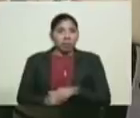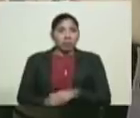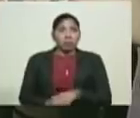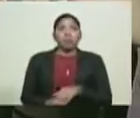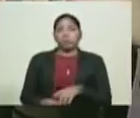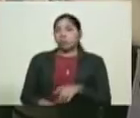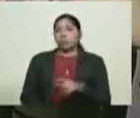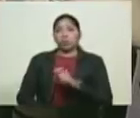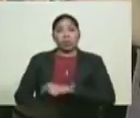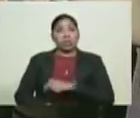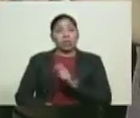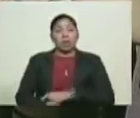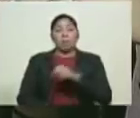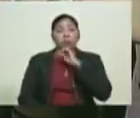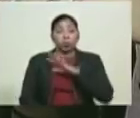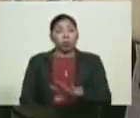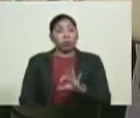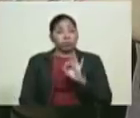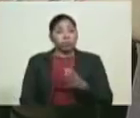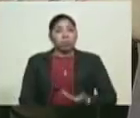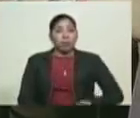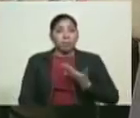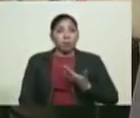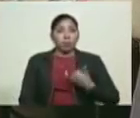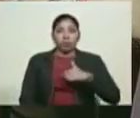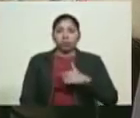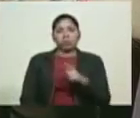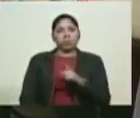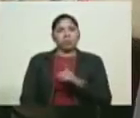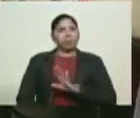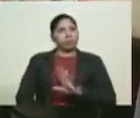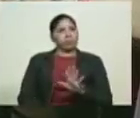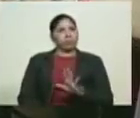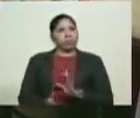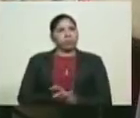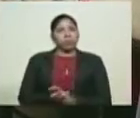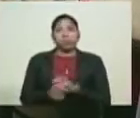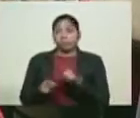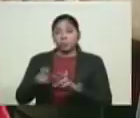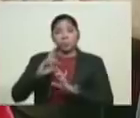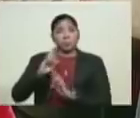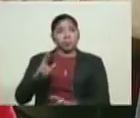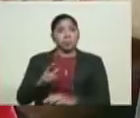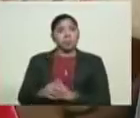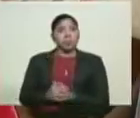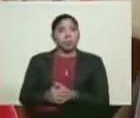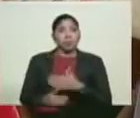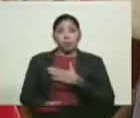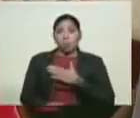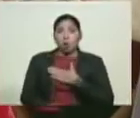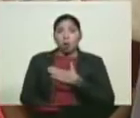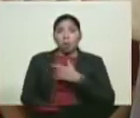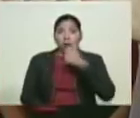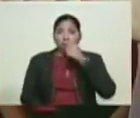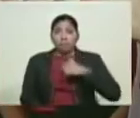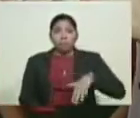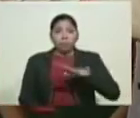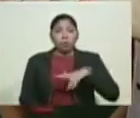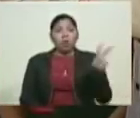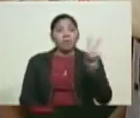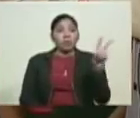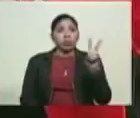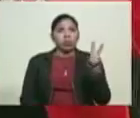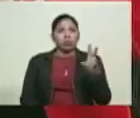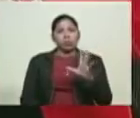exige el momento histórico. Nosotros, es la respuesta que tenemos que dar, la respuesta nuestra de los venezolanos y las venezolanas a